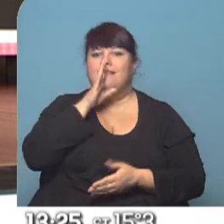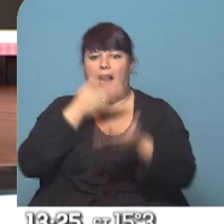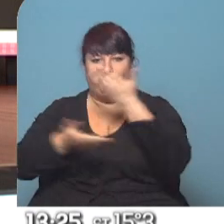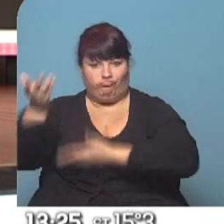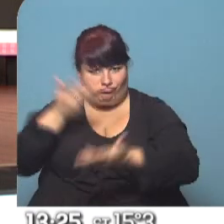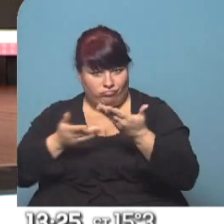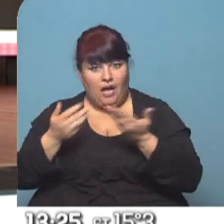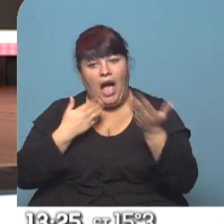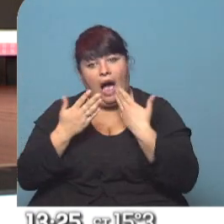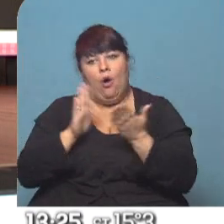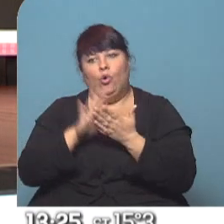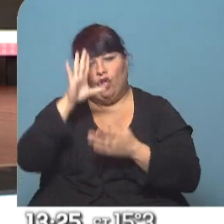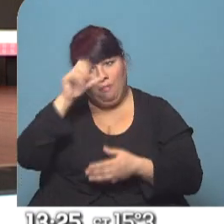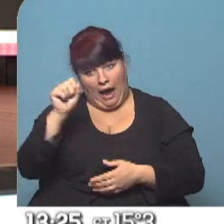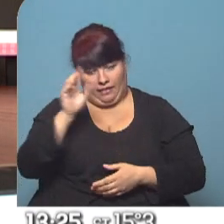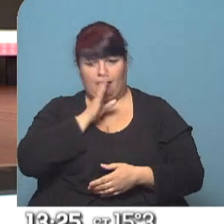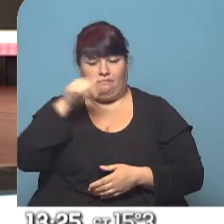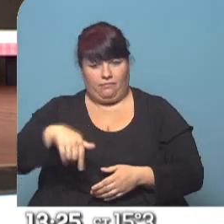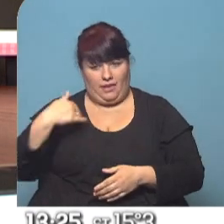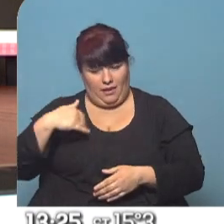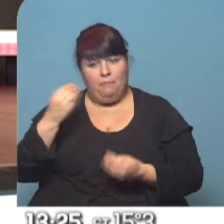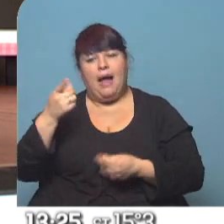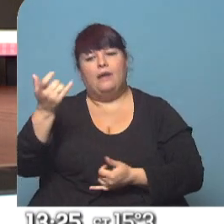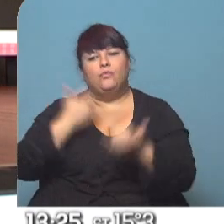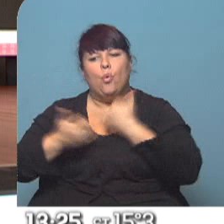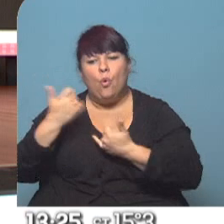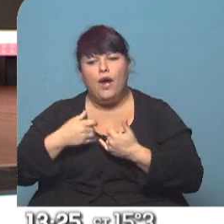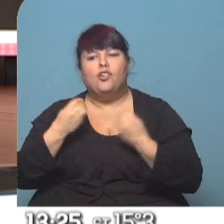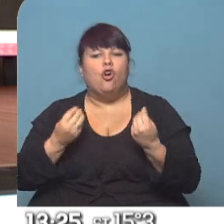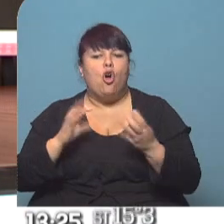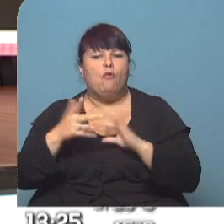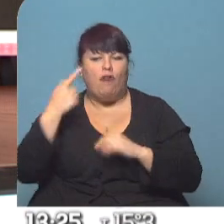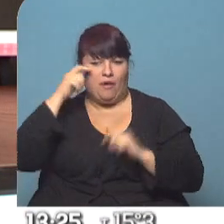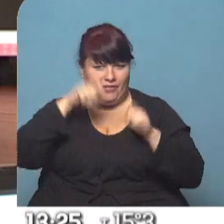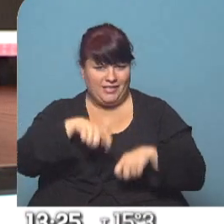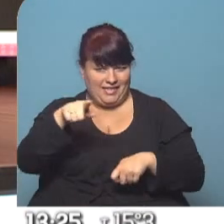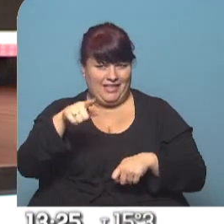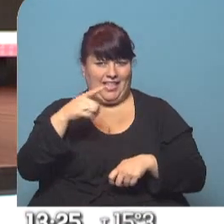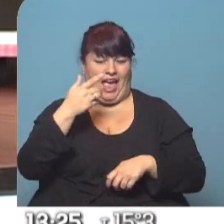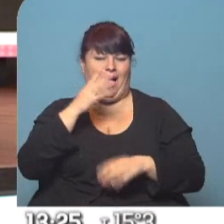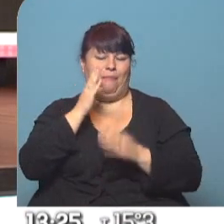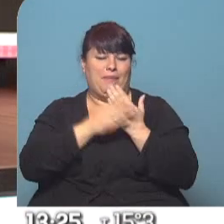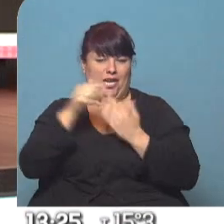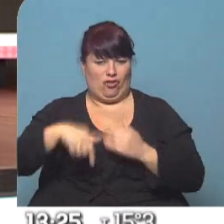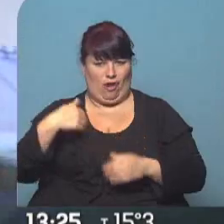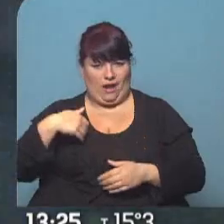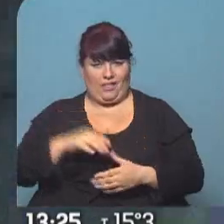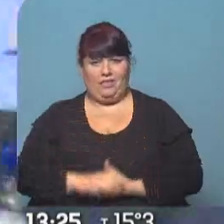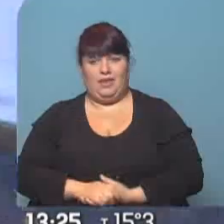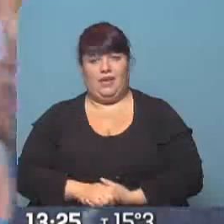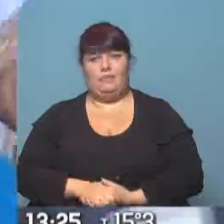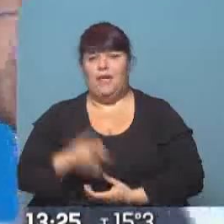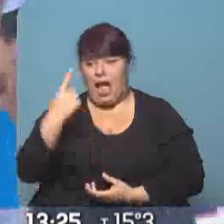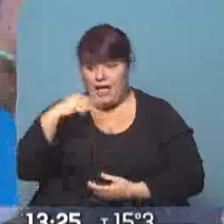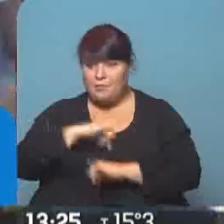cooperación. Hablamos con el embajador israelí en la Argentina para que nos comente sobre la visita de Benjamín Netanyahu a la Argentina. Usted acaba